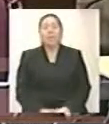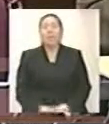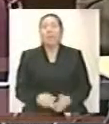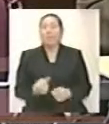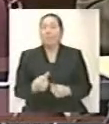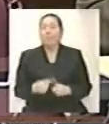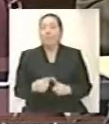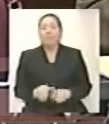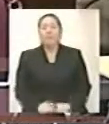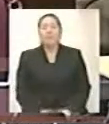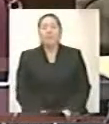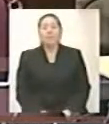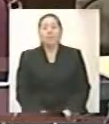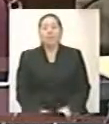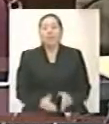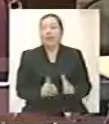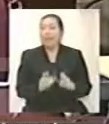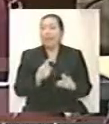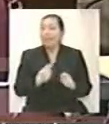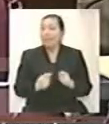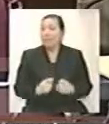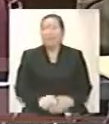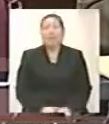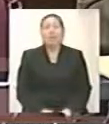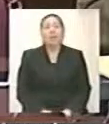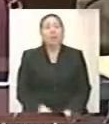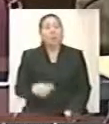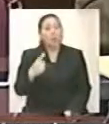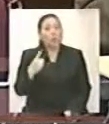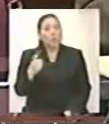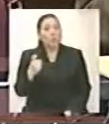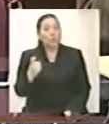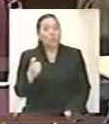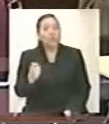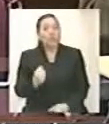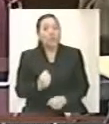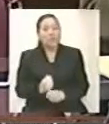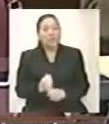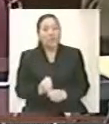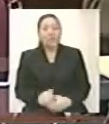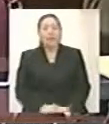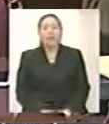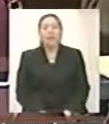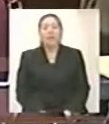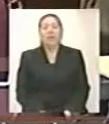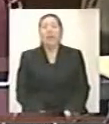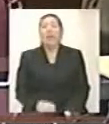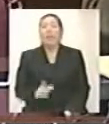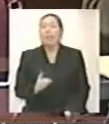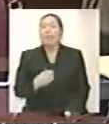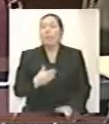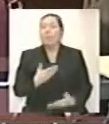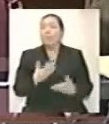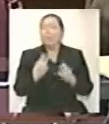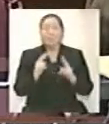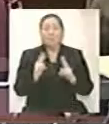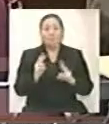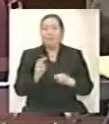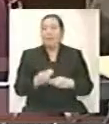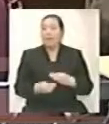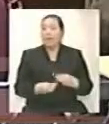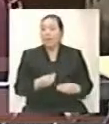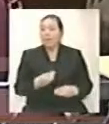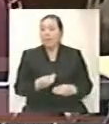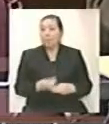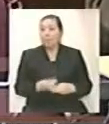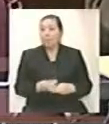diverso, con el alma ataviada de obsidianas, plenos de sueños y con la sal entre los labios secos. Dahmer en la poesía contempla el mundo con